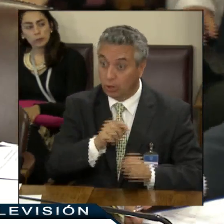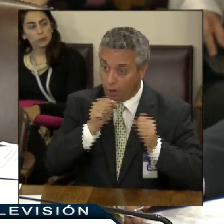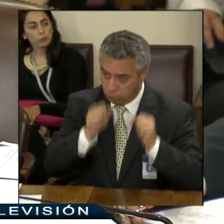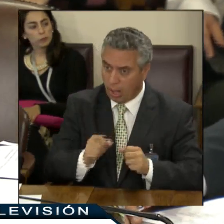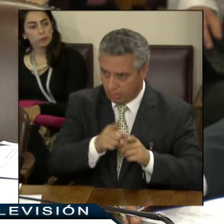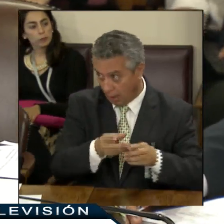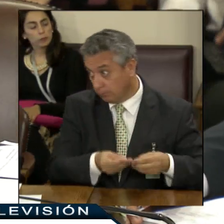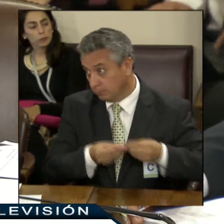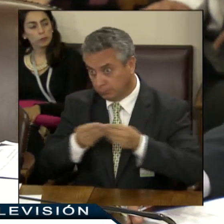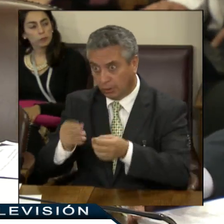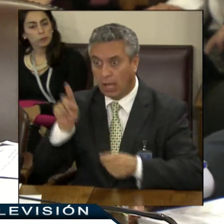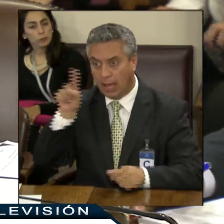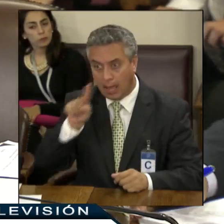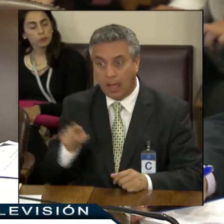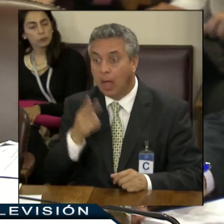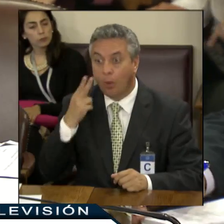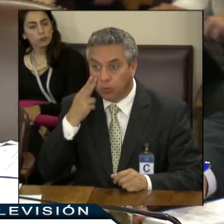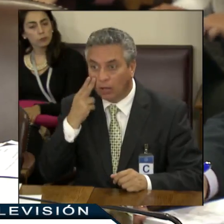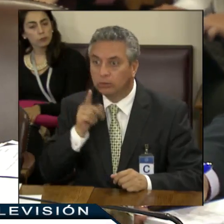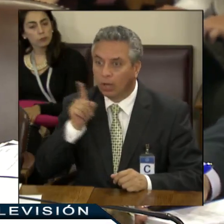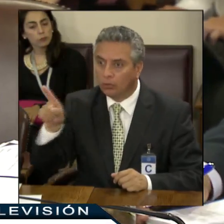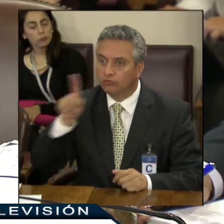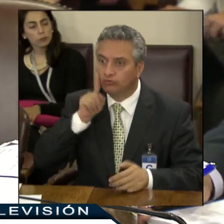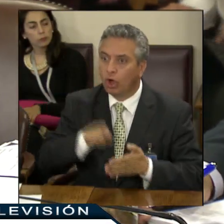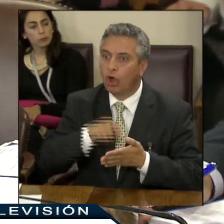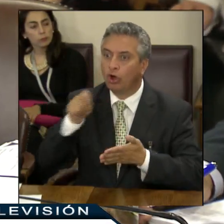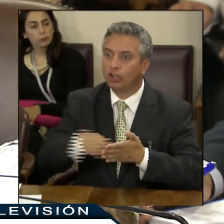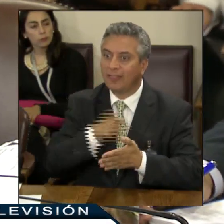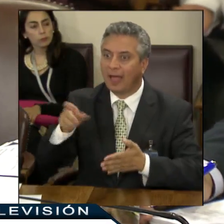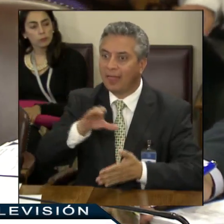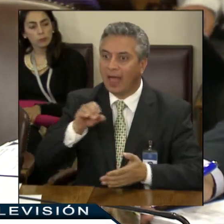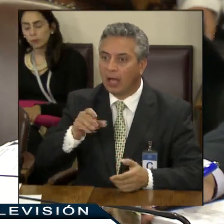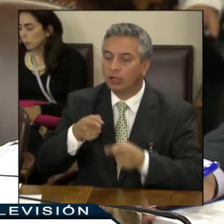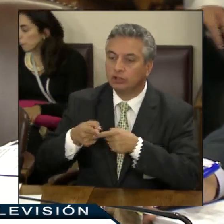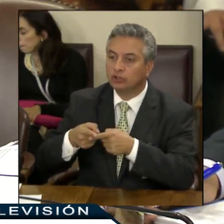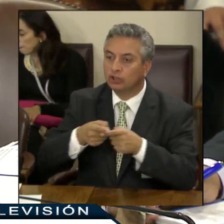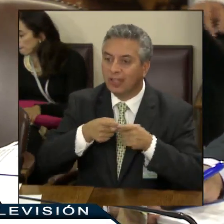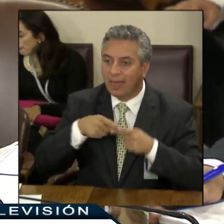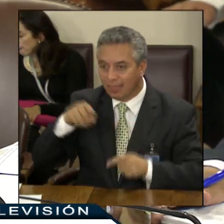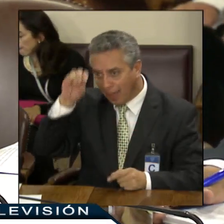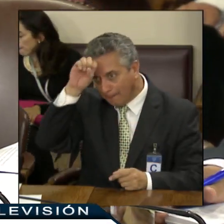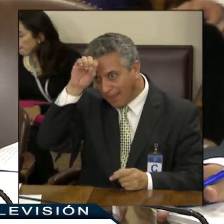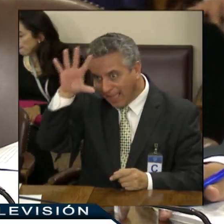intern y ella aparece como contratada por la sociedad minera